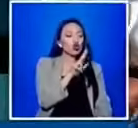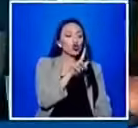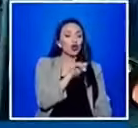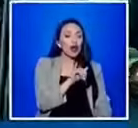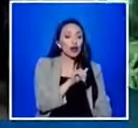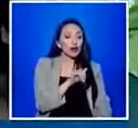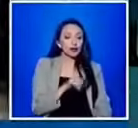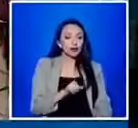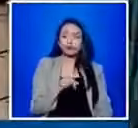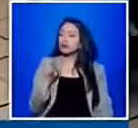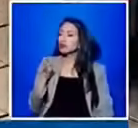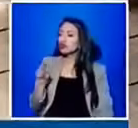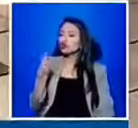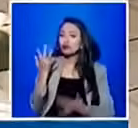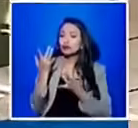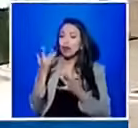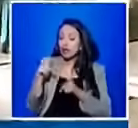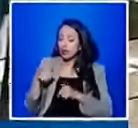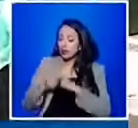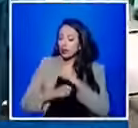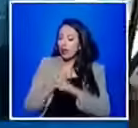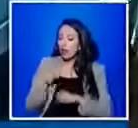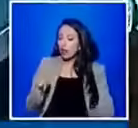Zuley, ¿tú qué esperas de este nuevo año?